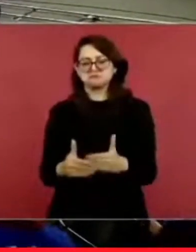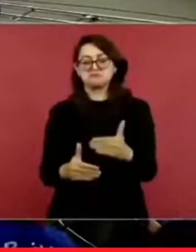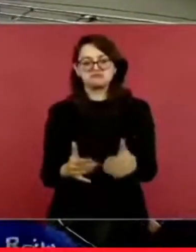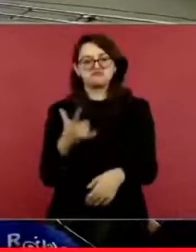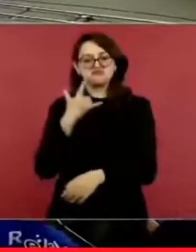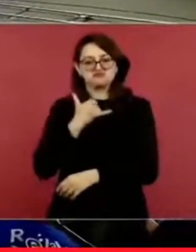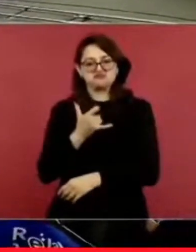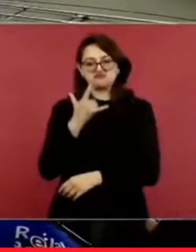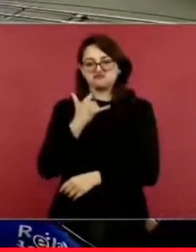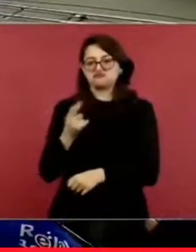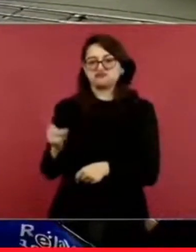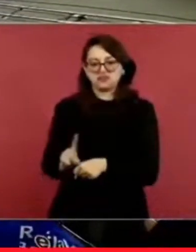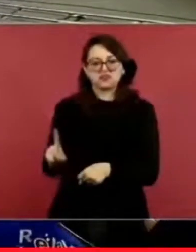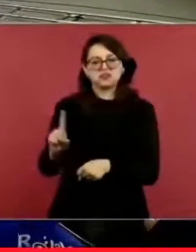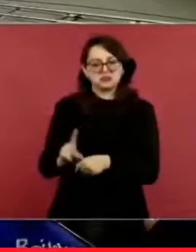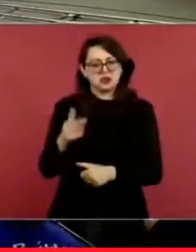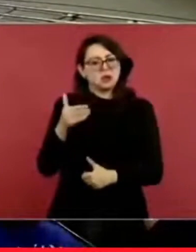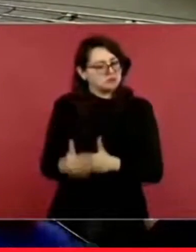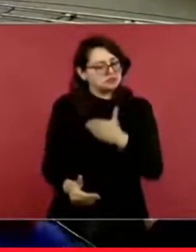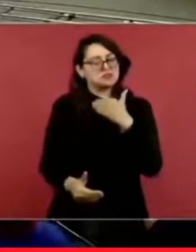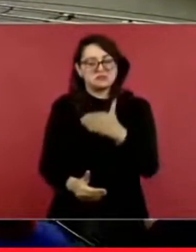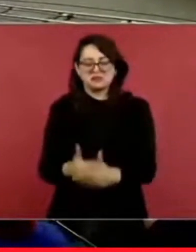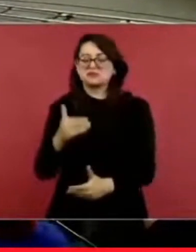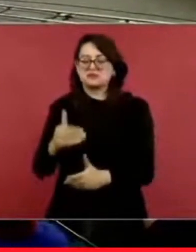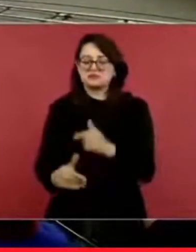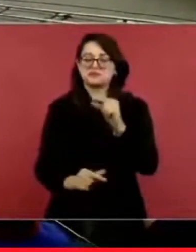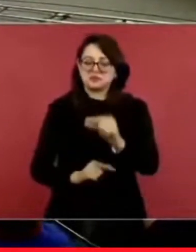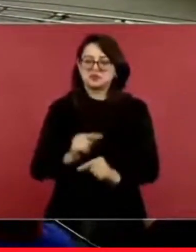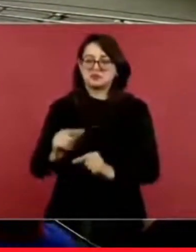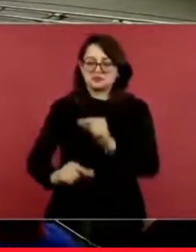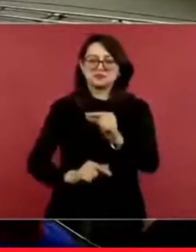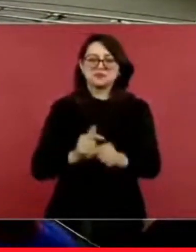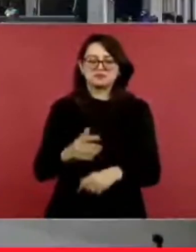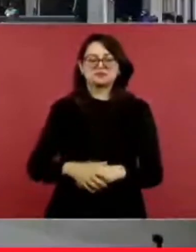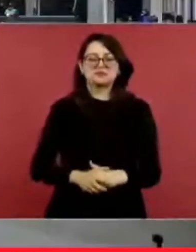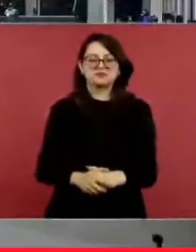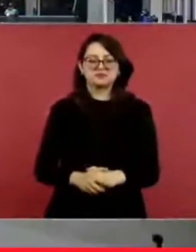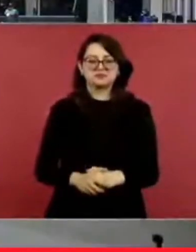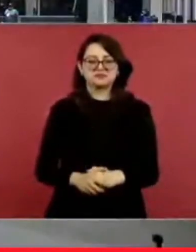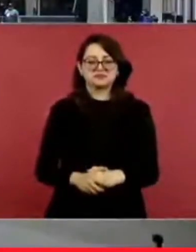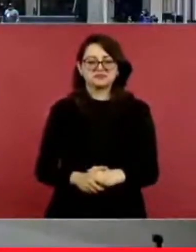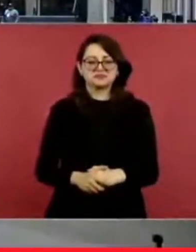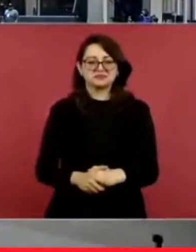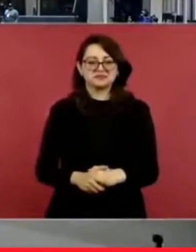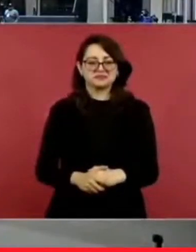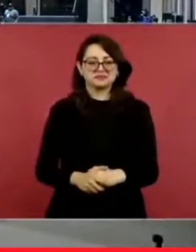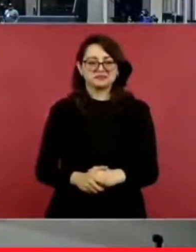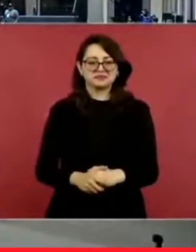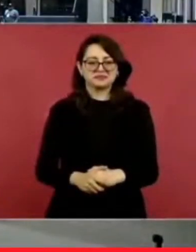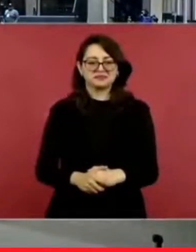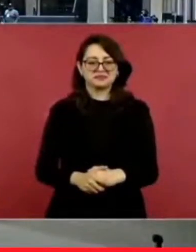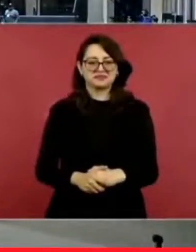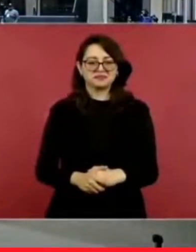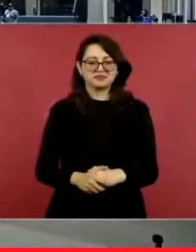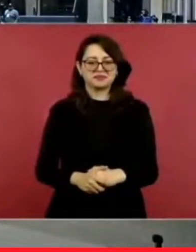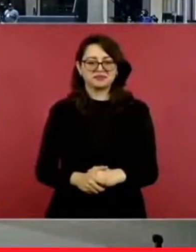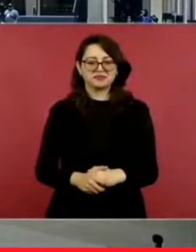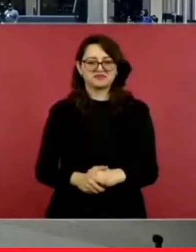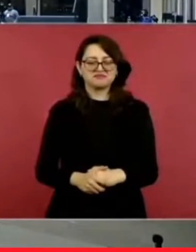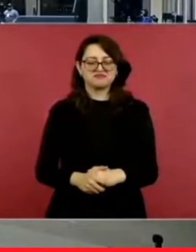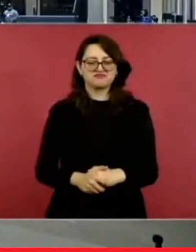Con esfuerzo de todos, ahí vamos. O sea, ahí vamos, ahí vamos. Gracias por la explicación, perdón.